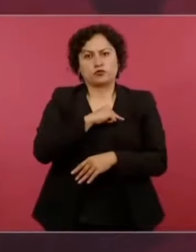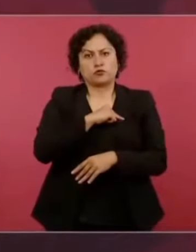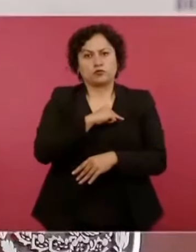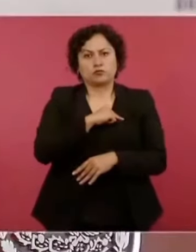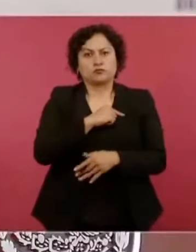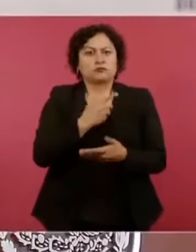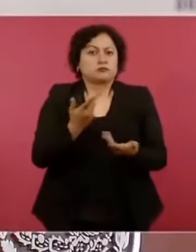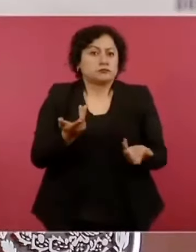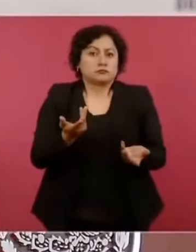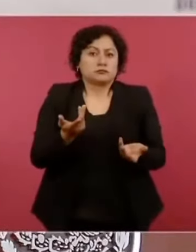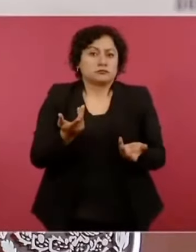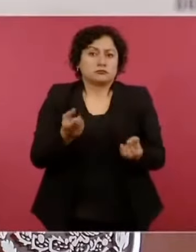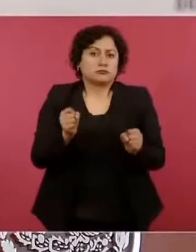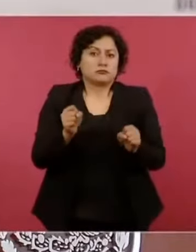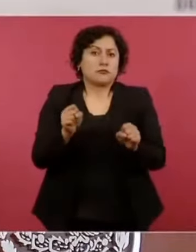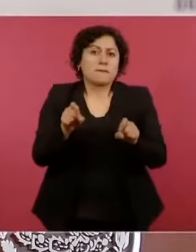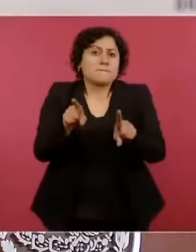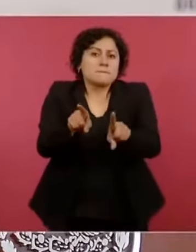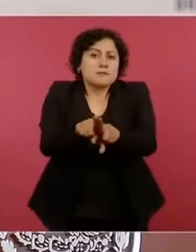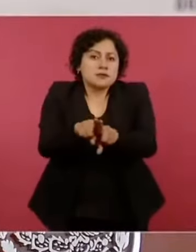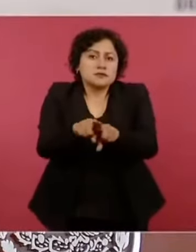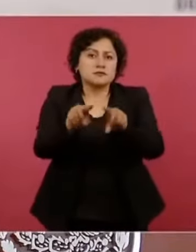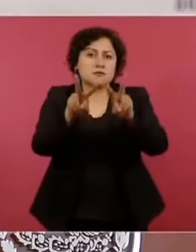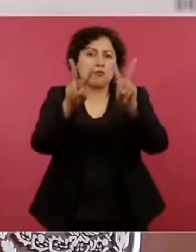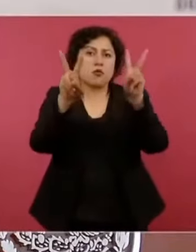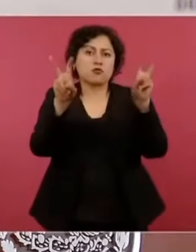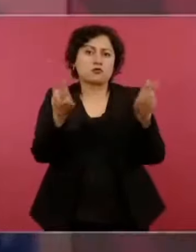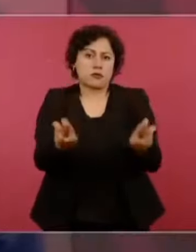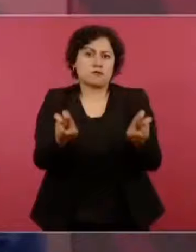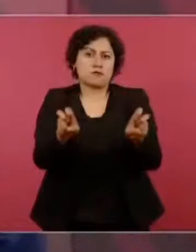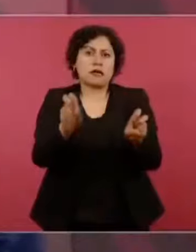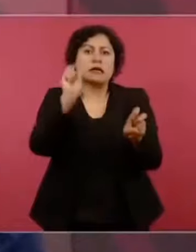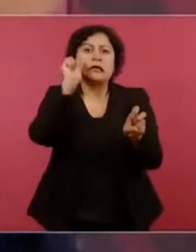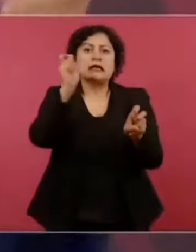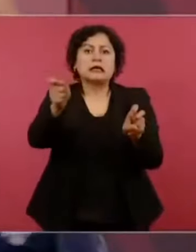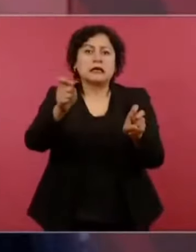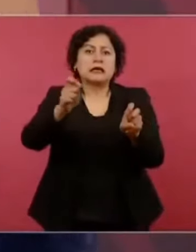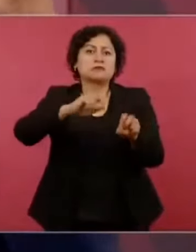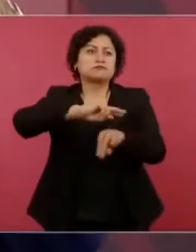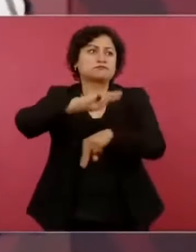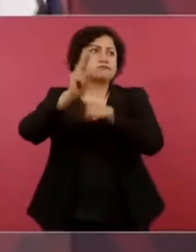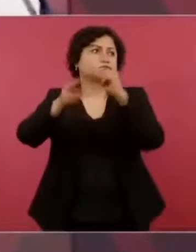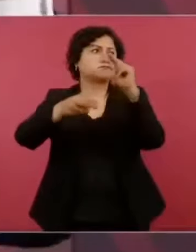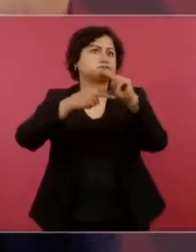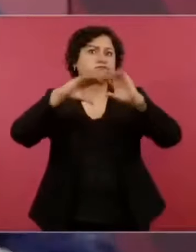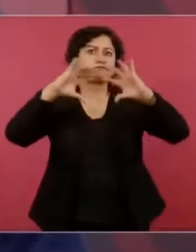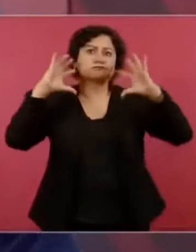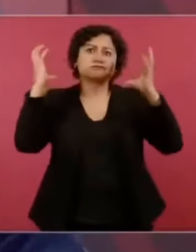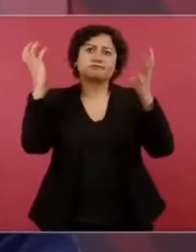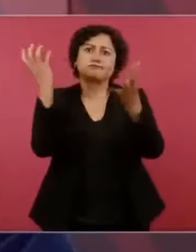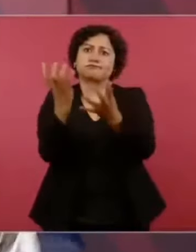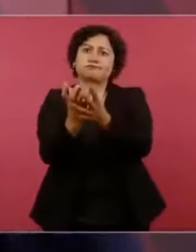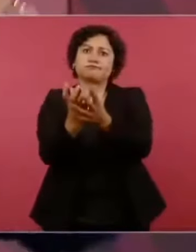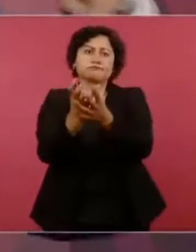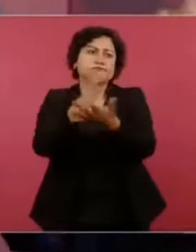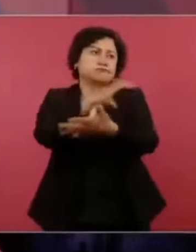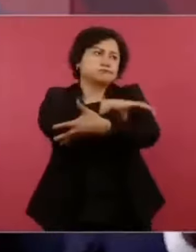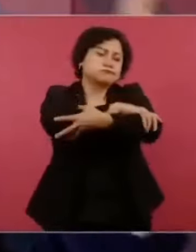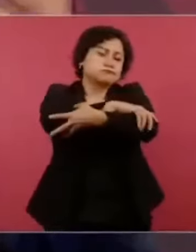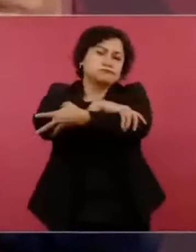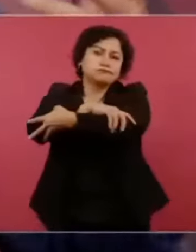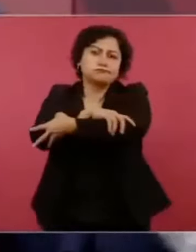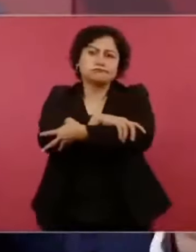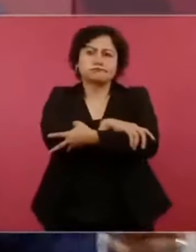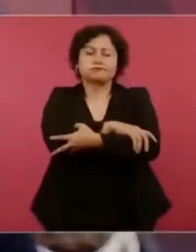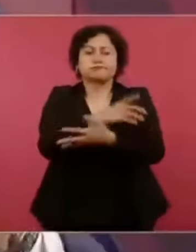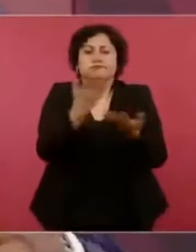del partido de la fraternidad universal. O sea, lo nuestro no tiene que ver